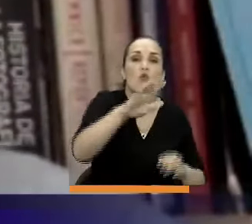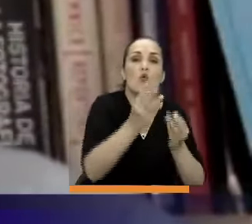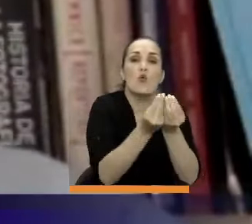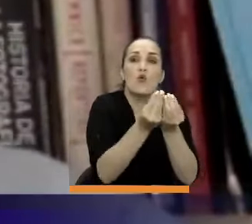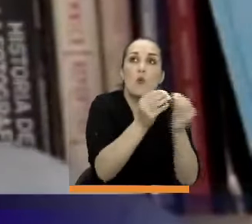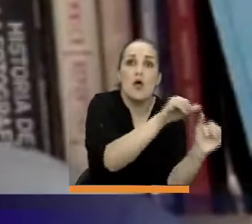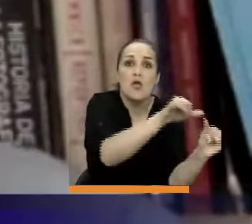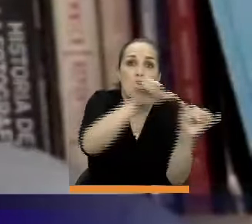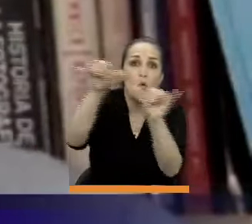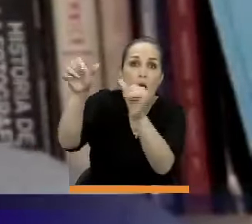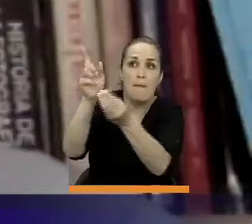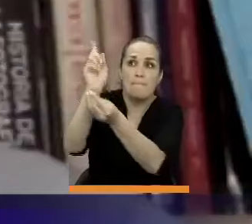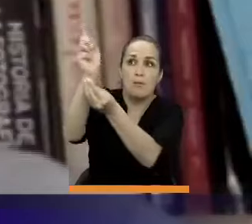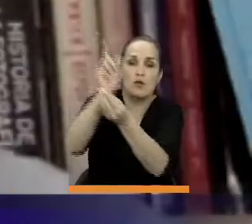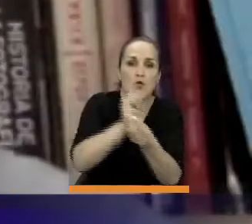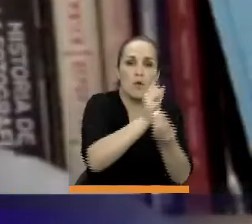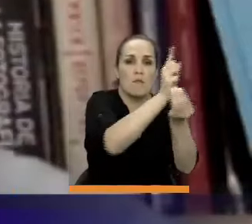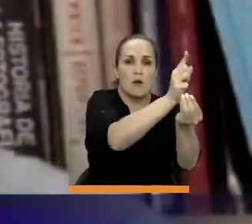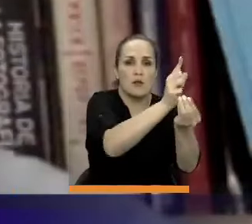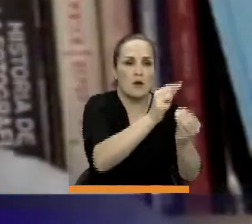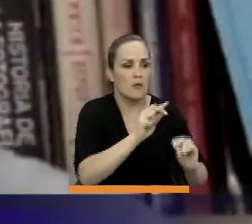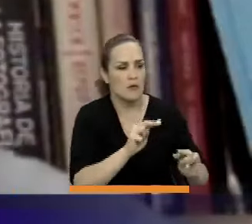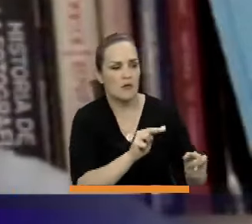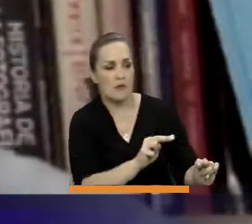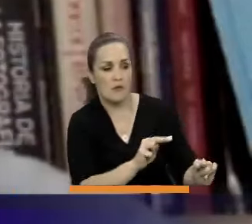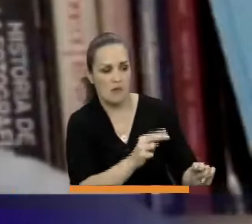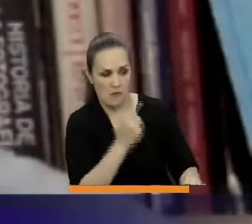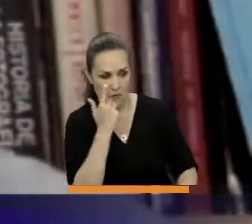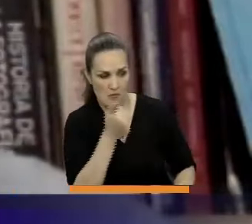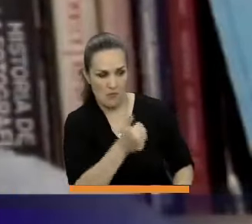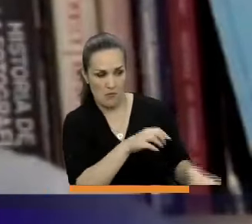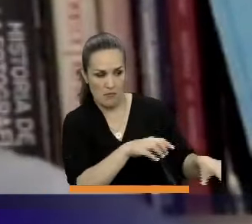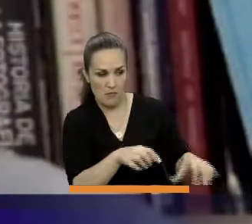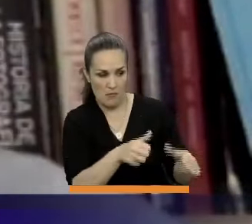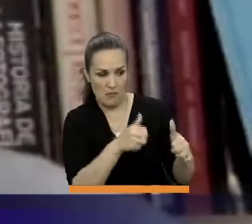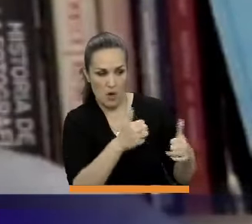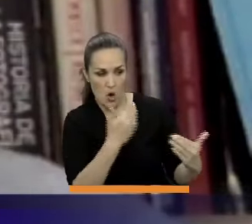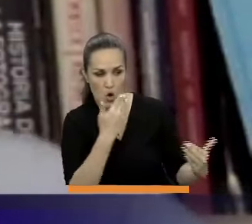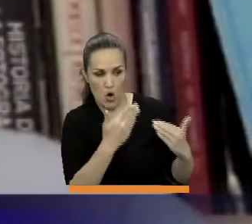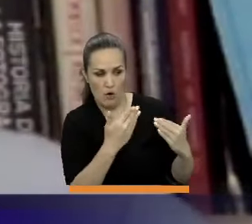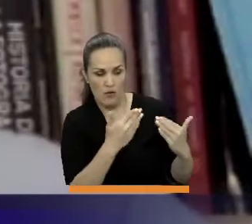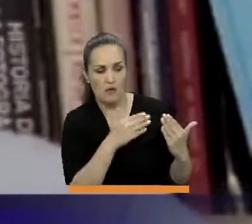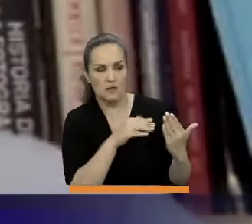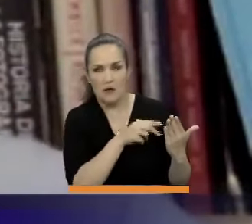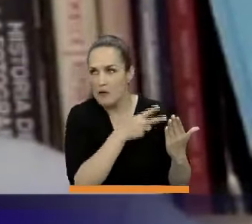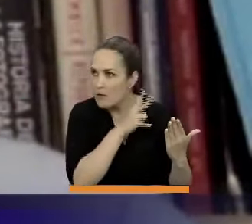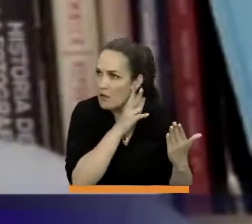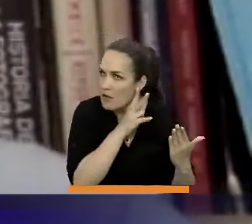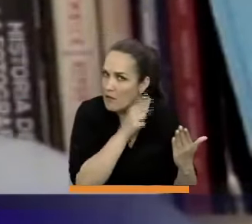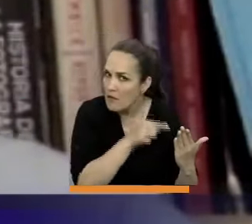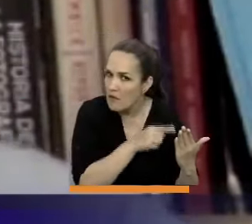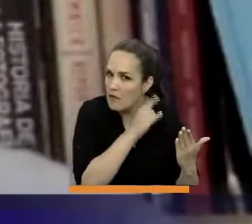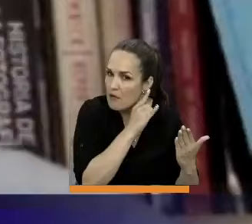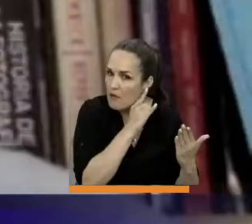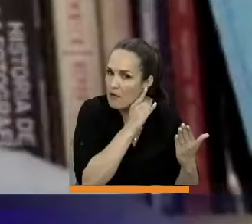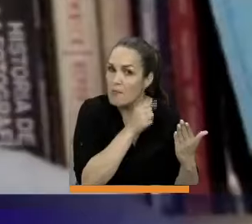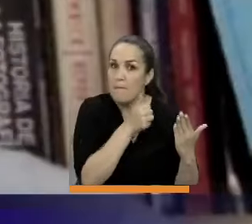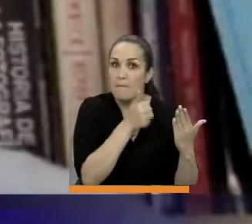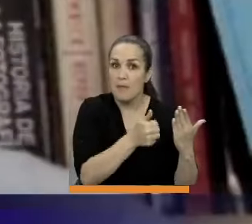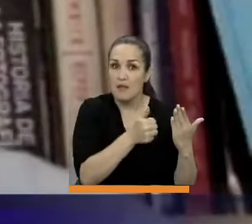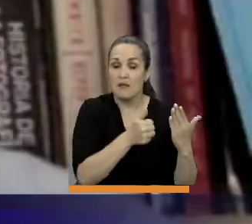partido, obviamente porque no había una confianza plena en lo que estaban haciendo, porque luego descubrimos que todos los que